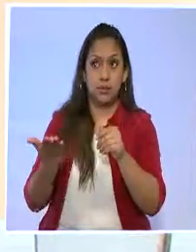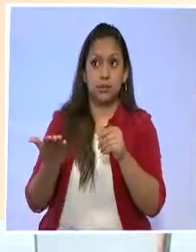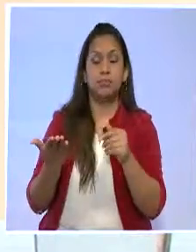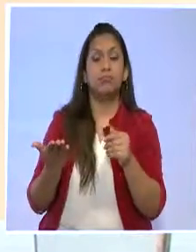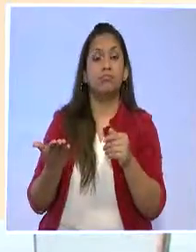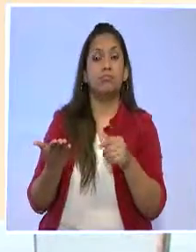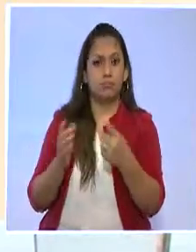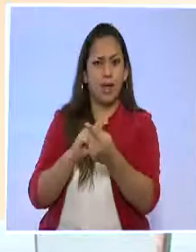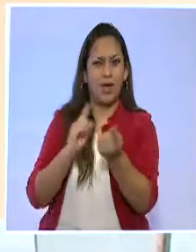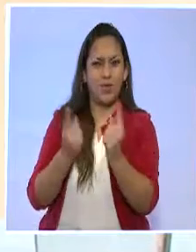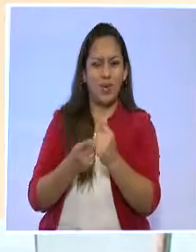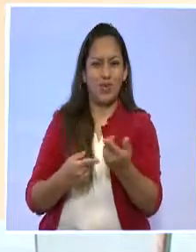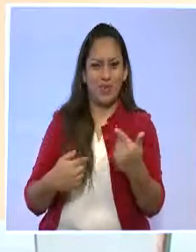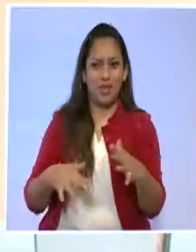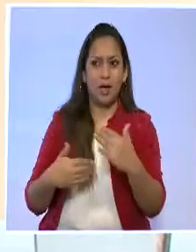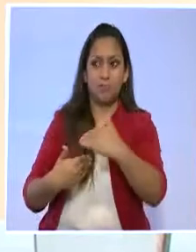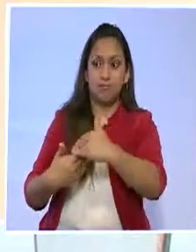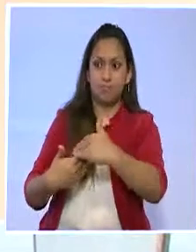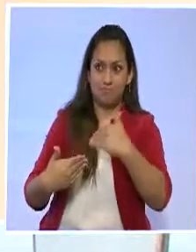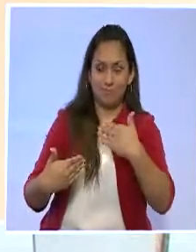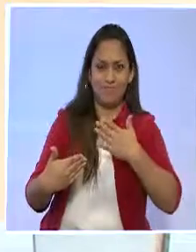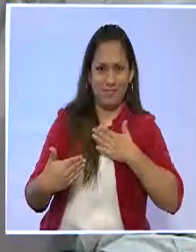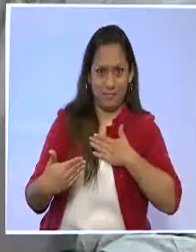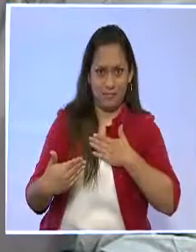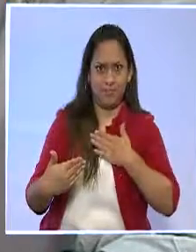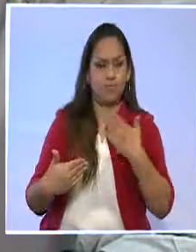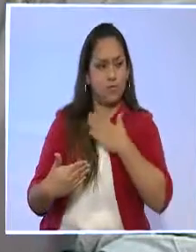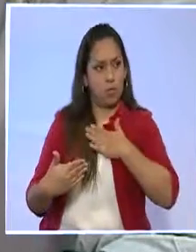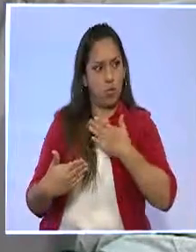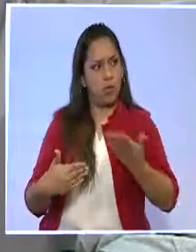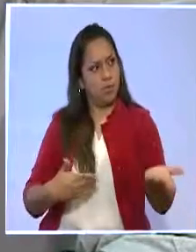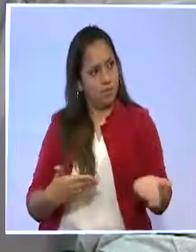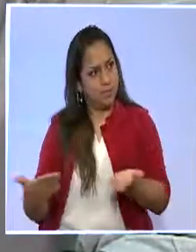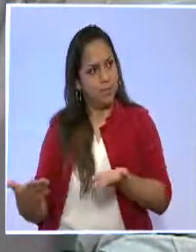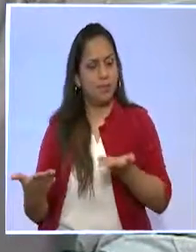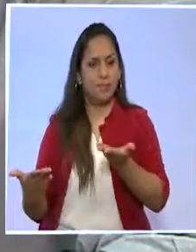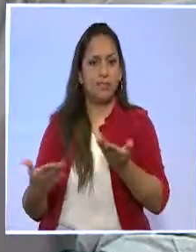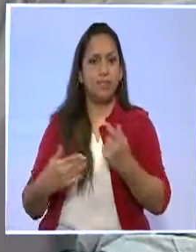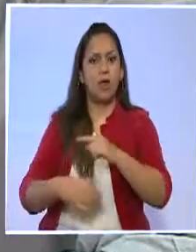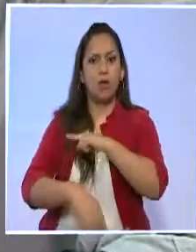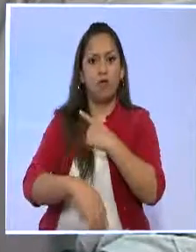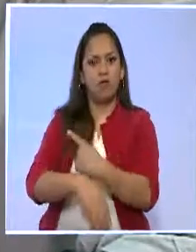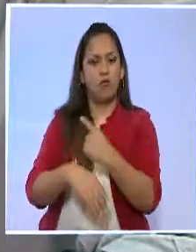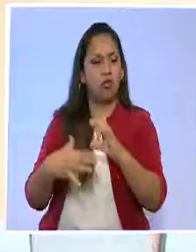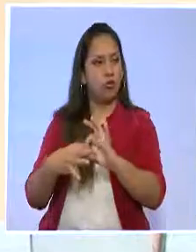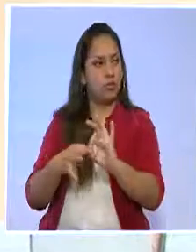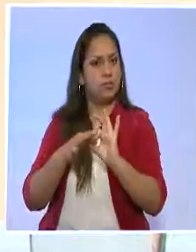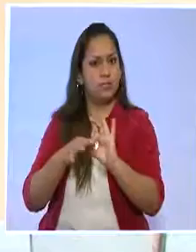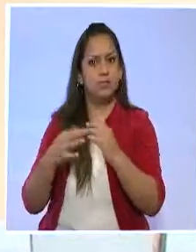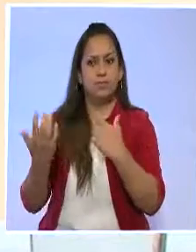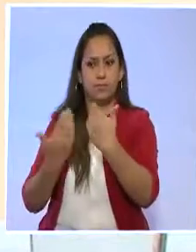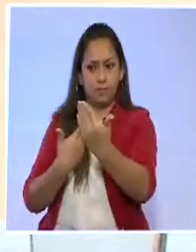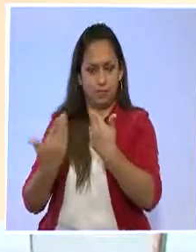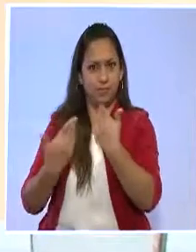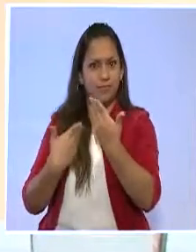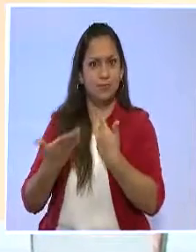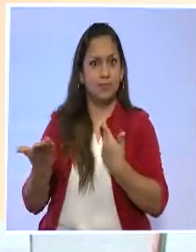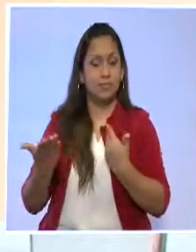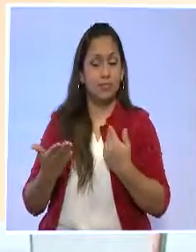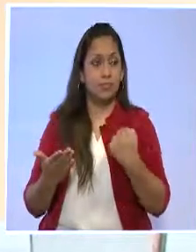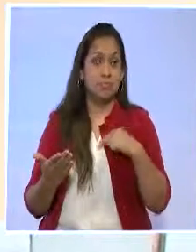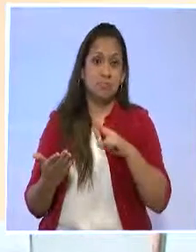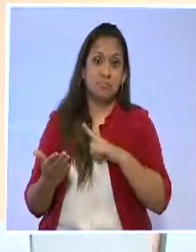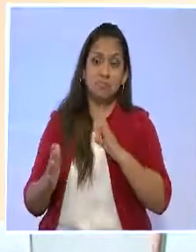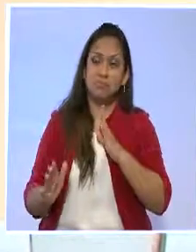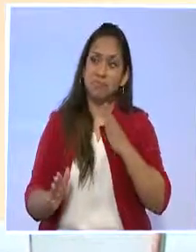sentada la invitación a mi persona para poder estar allá también para fortalecer estos nexos de cooperación estuvimos